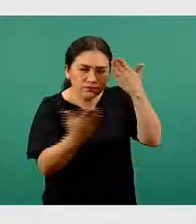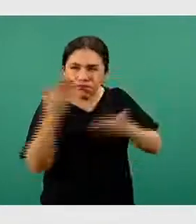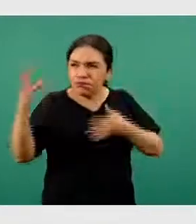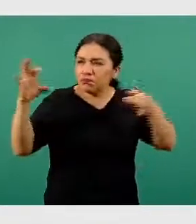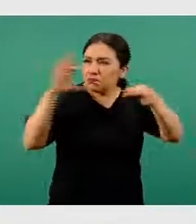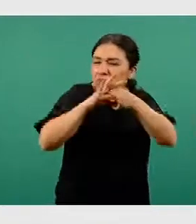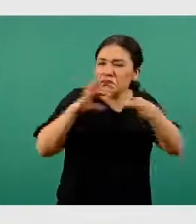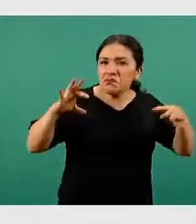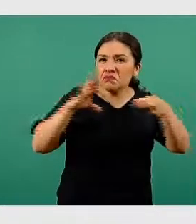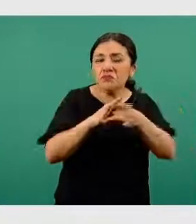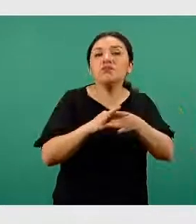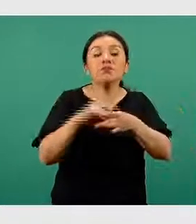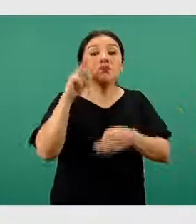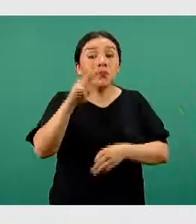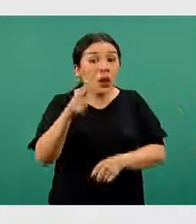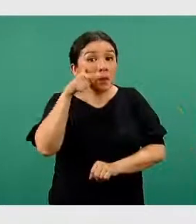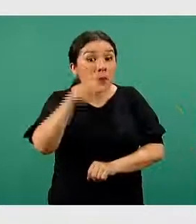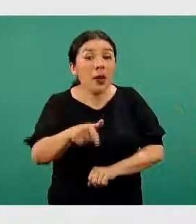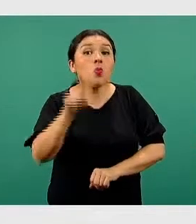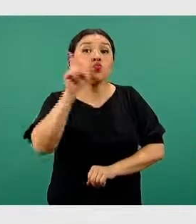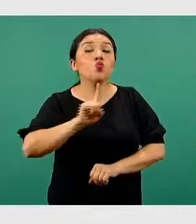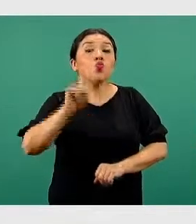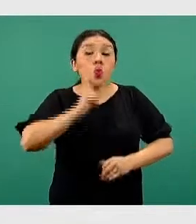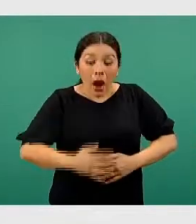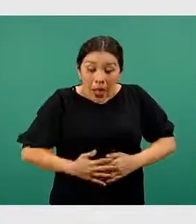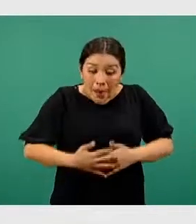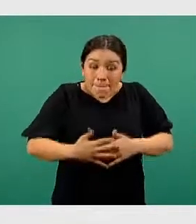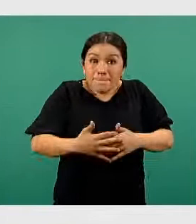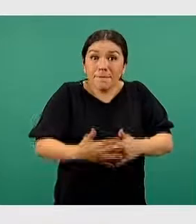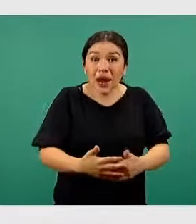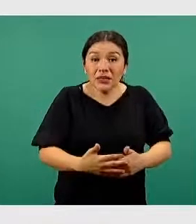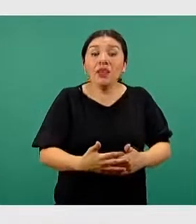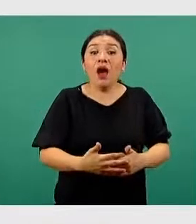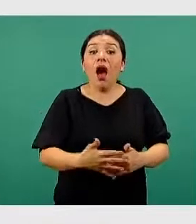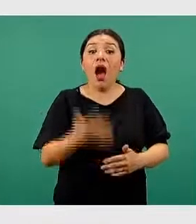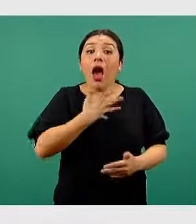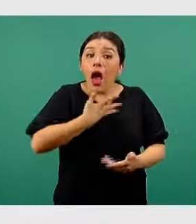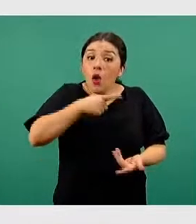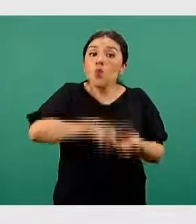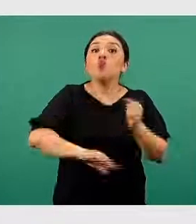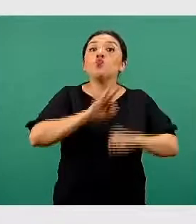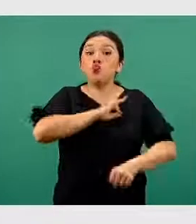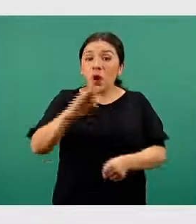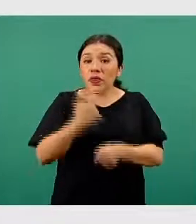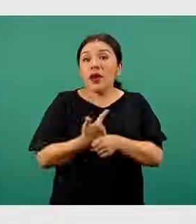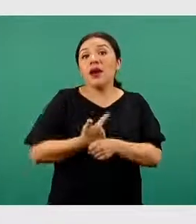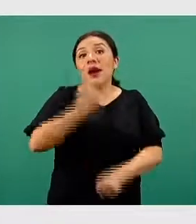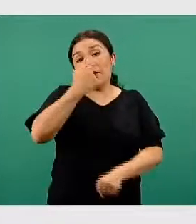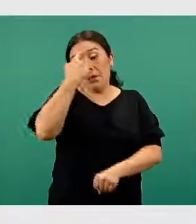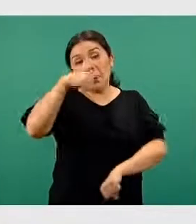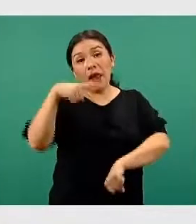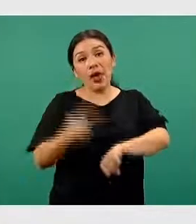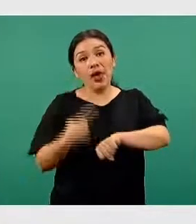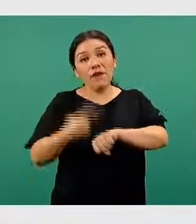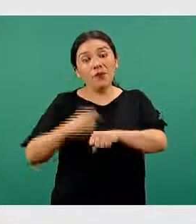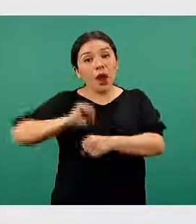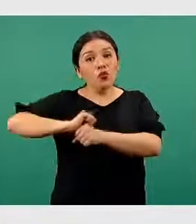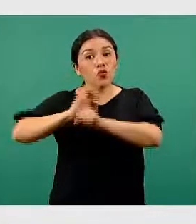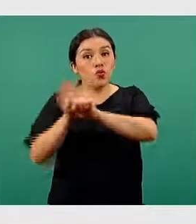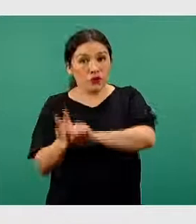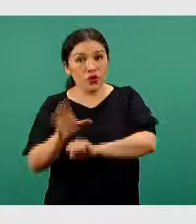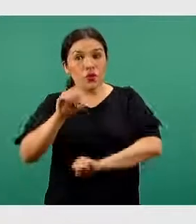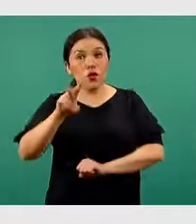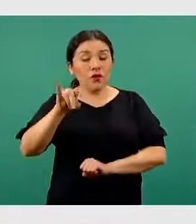el mayor riesgo en las mujeres embarazadas de presentar formas graves de la